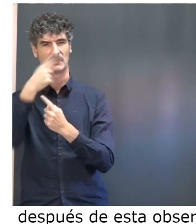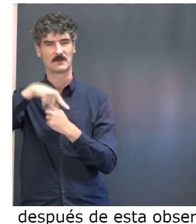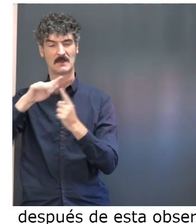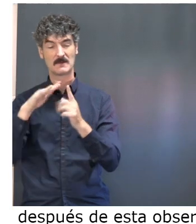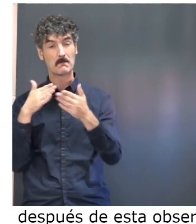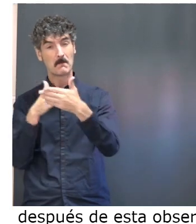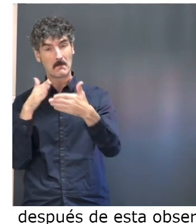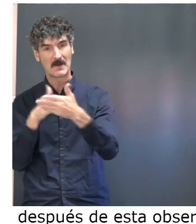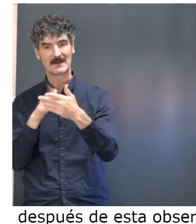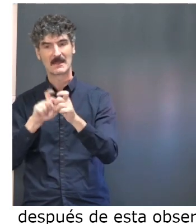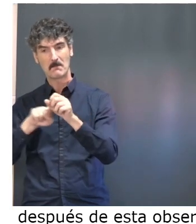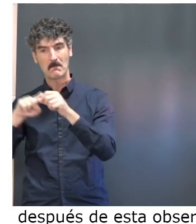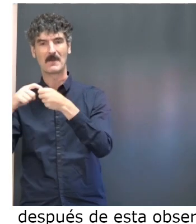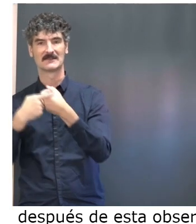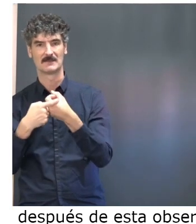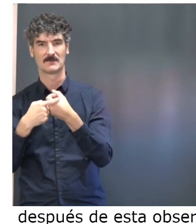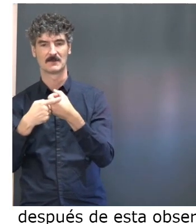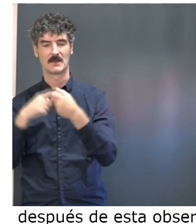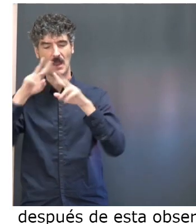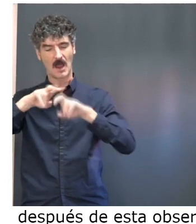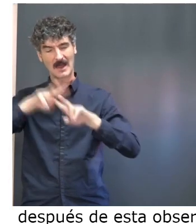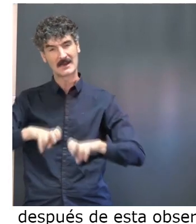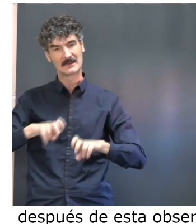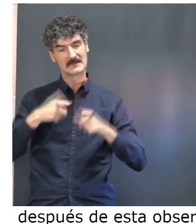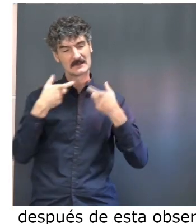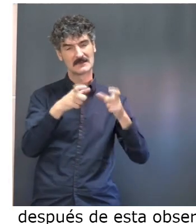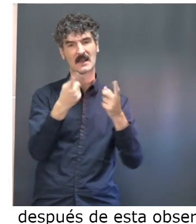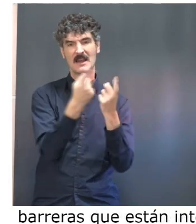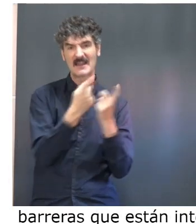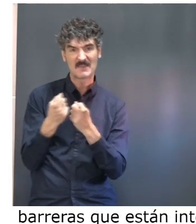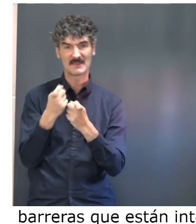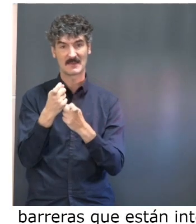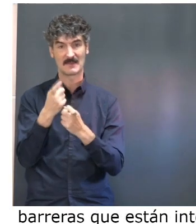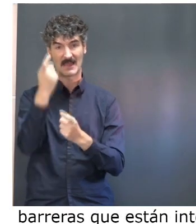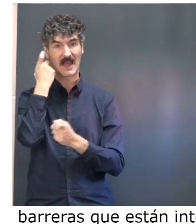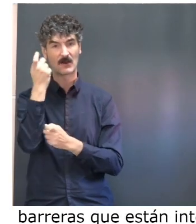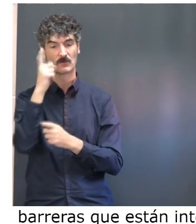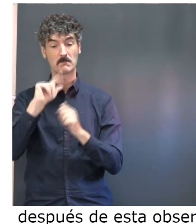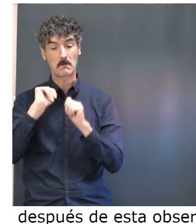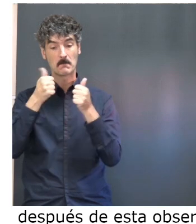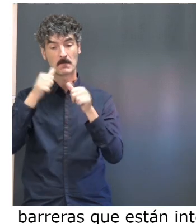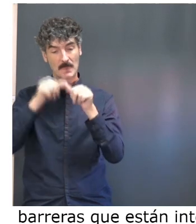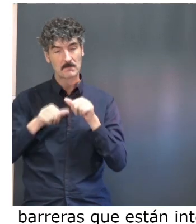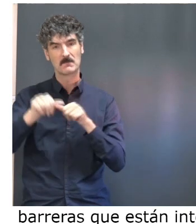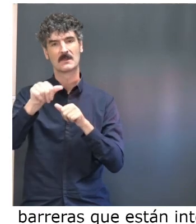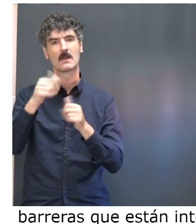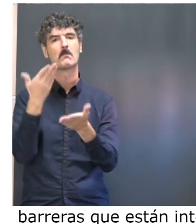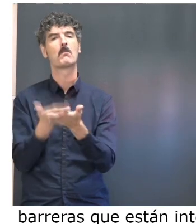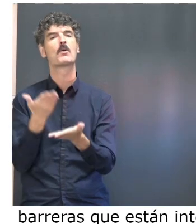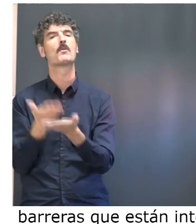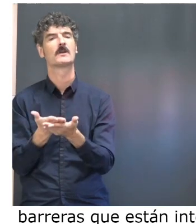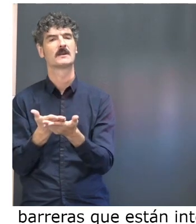barreras en la participación y con el análisis de los intereses y de las necesidades que tienen, pues empezar a hacer unas